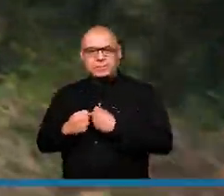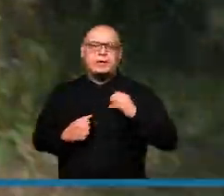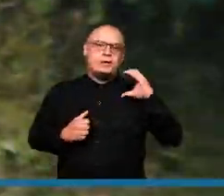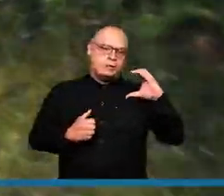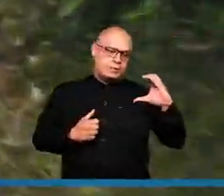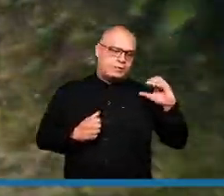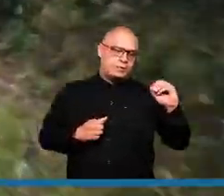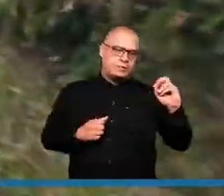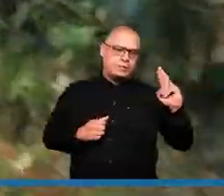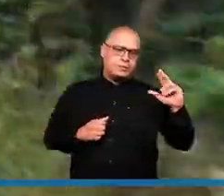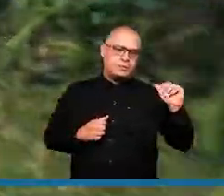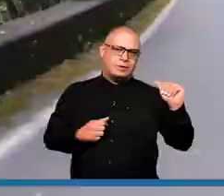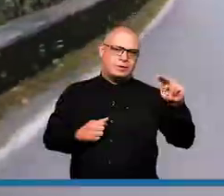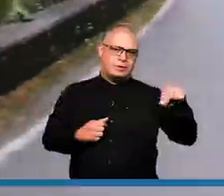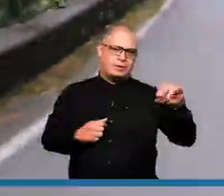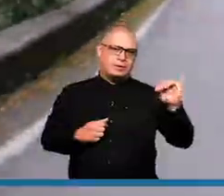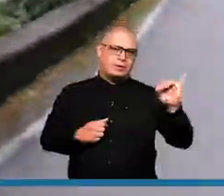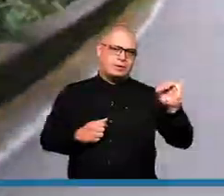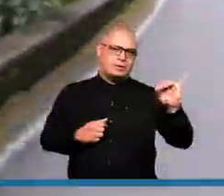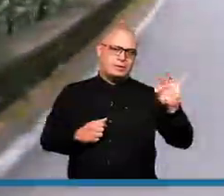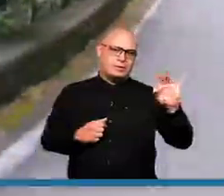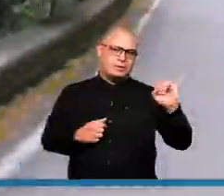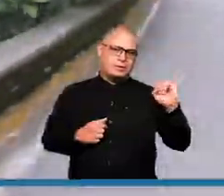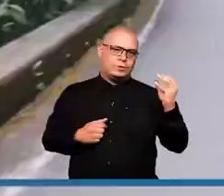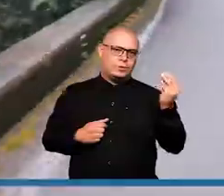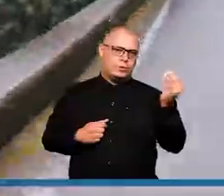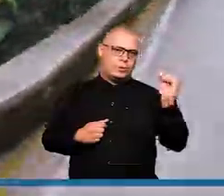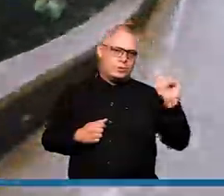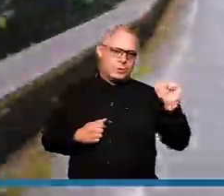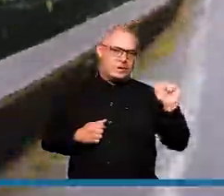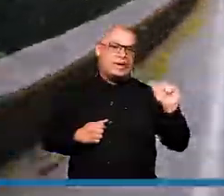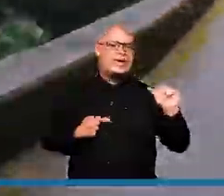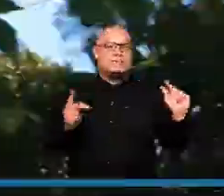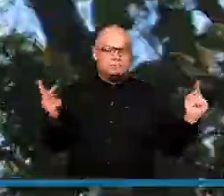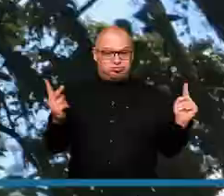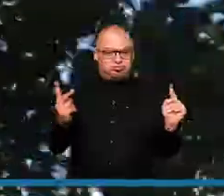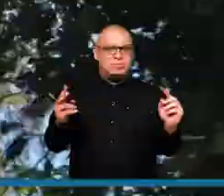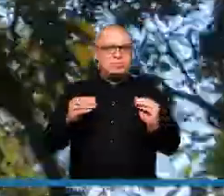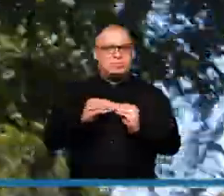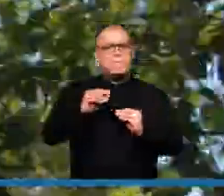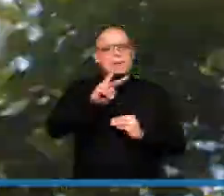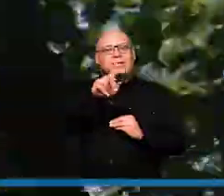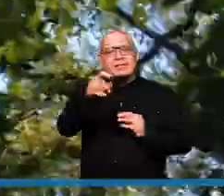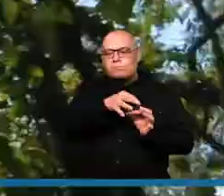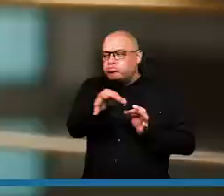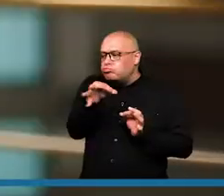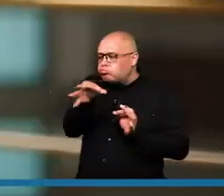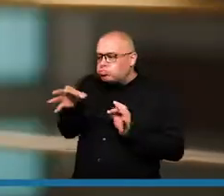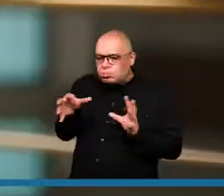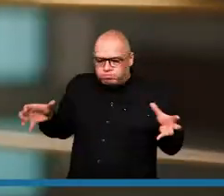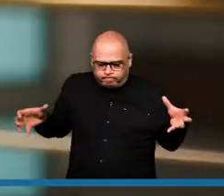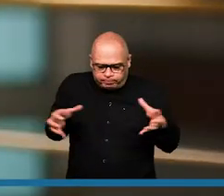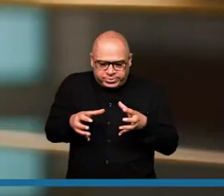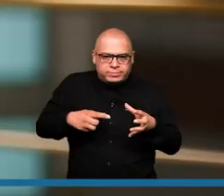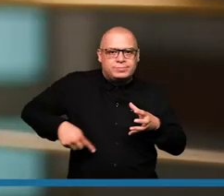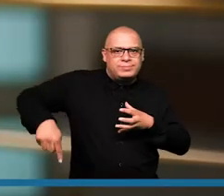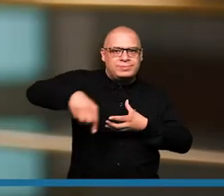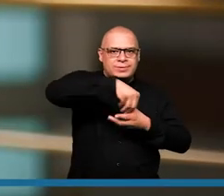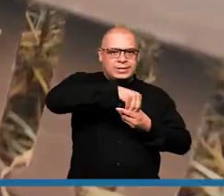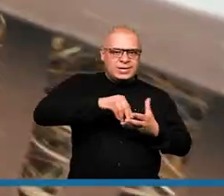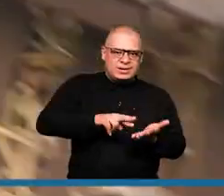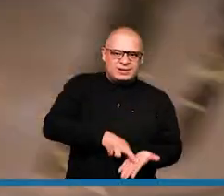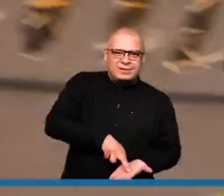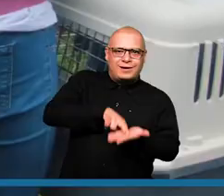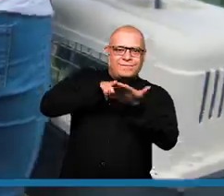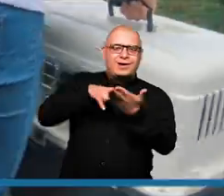26 municipios de su jurisdicción, y resaltando el trabajo de rehabilitación que se hace con las especies de citáceos, principalmente las